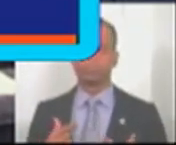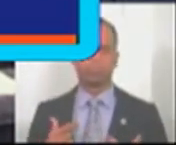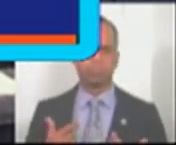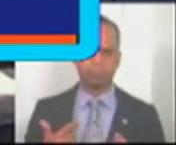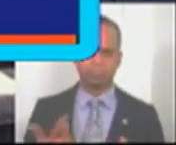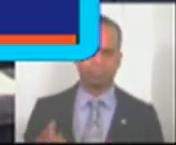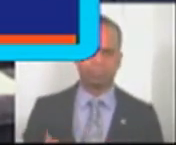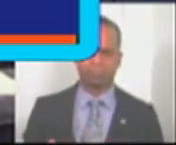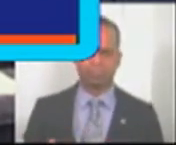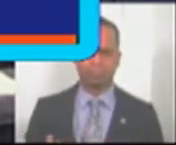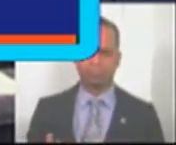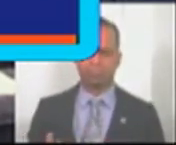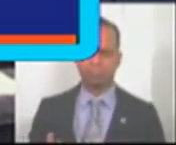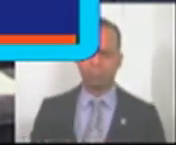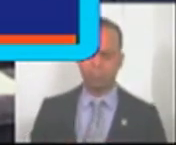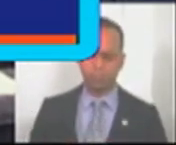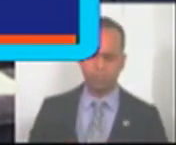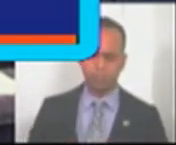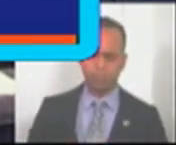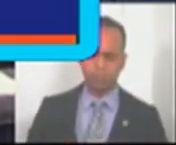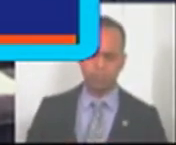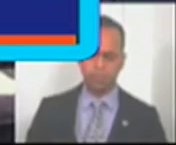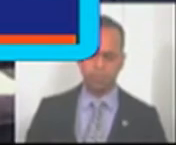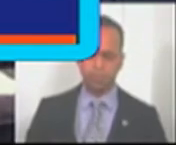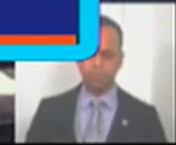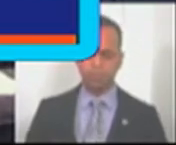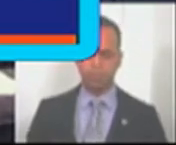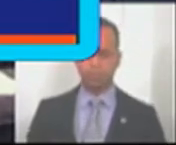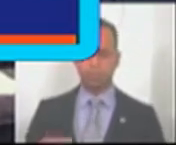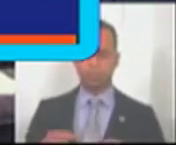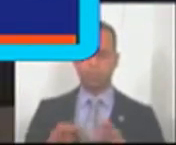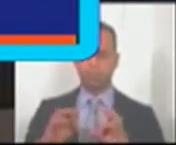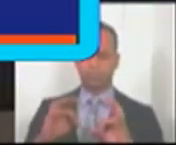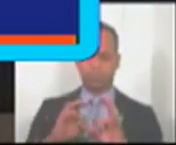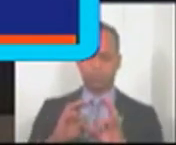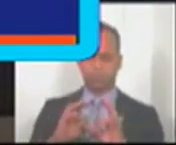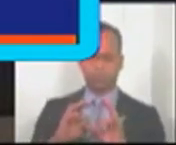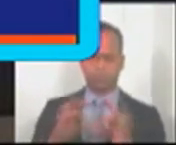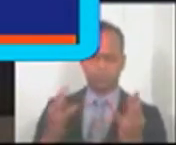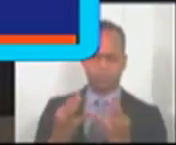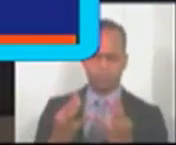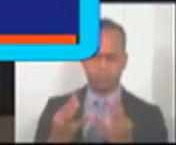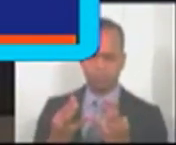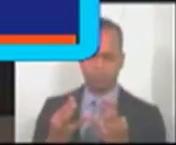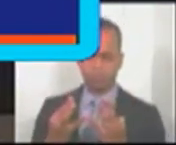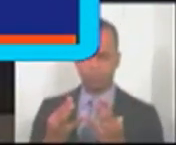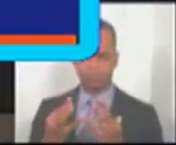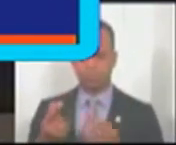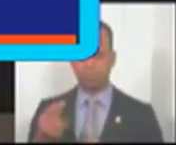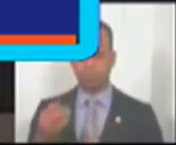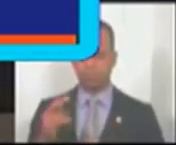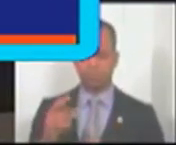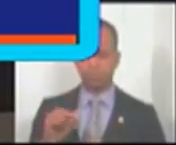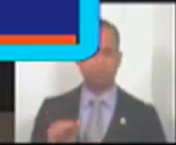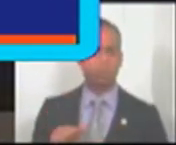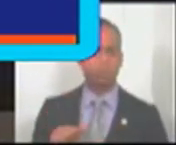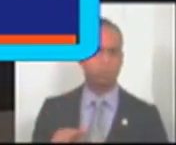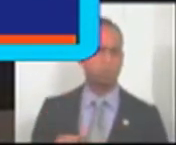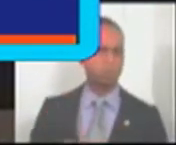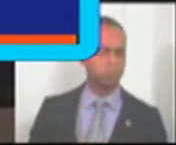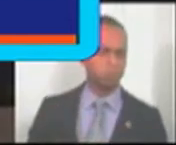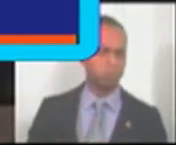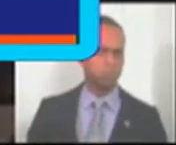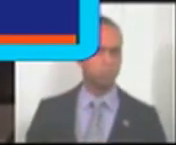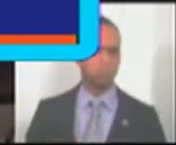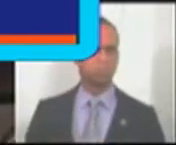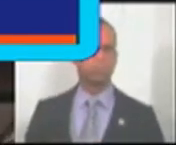la comunicación entre la familia que quedaba en cualquier lugar, en Galicia o en el Lina, y la